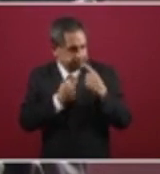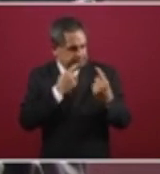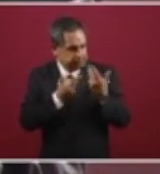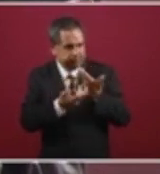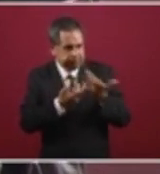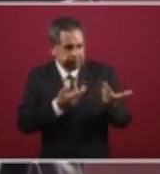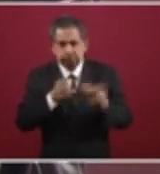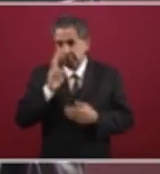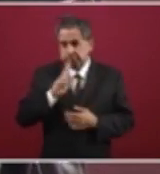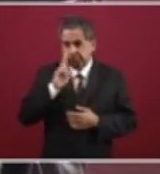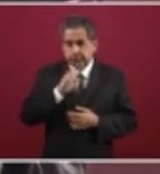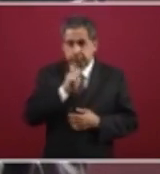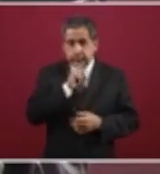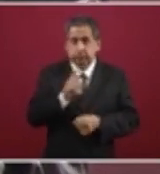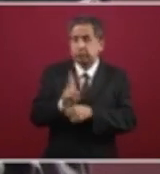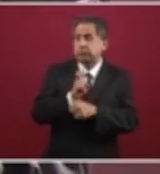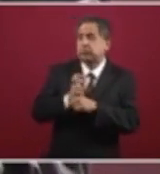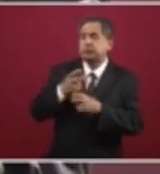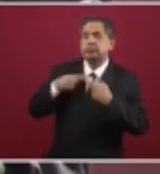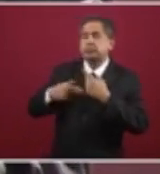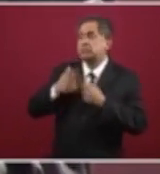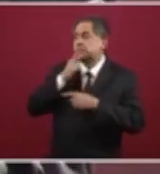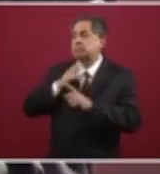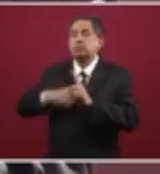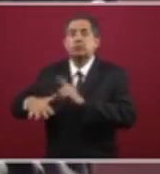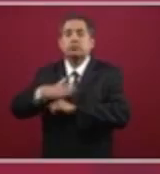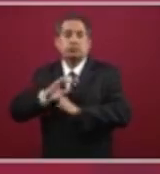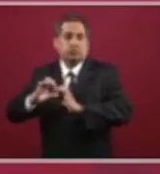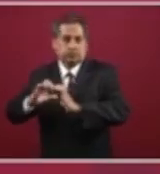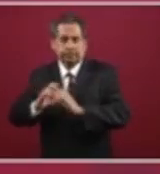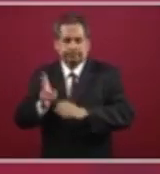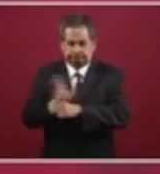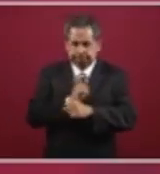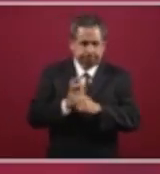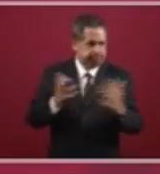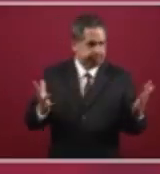también ambientalistas